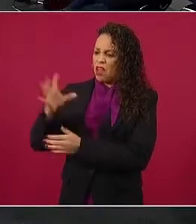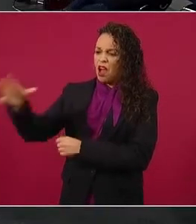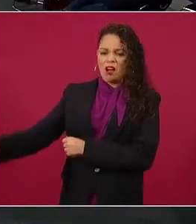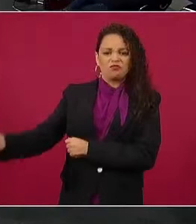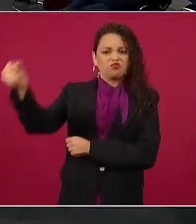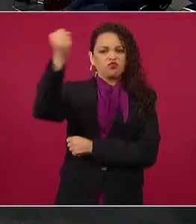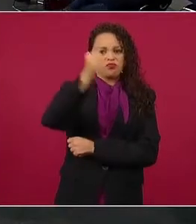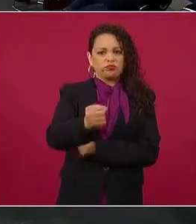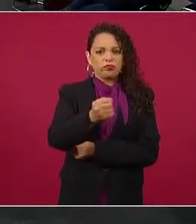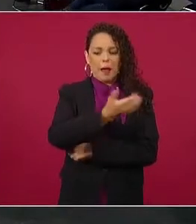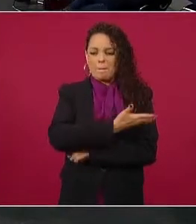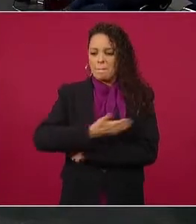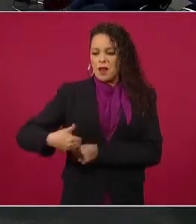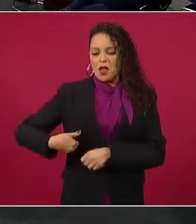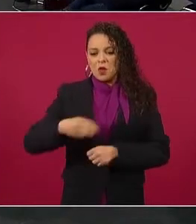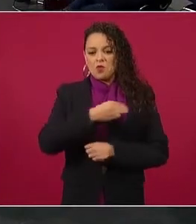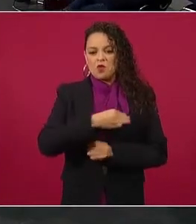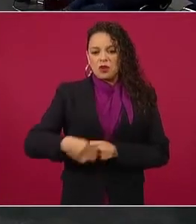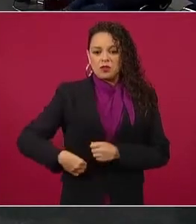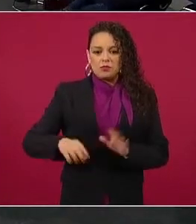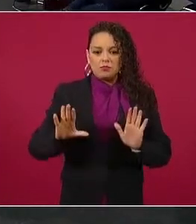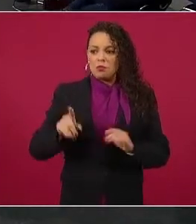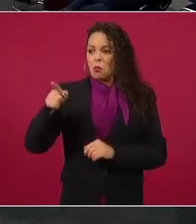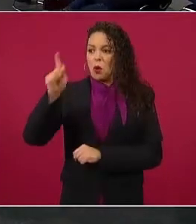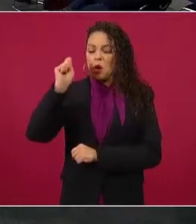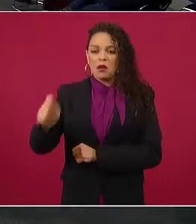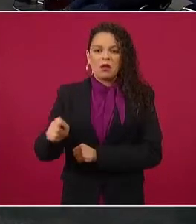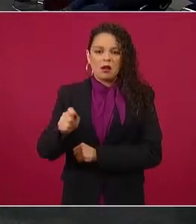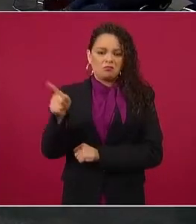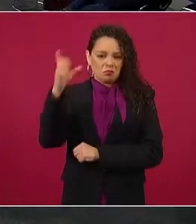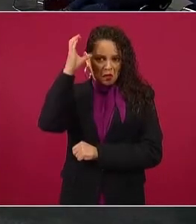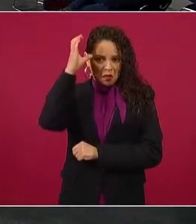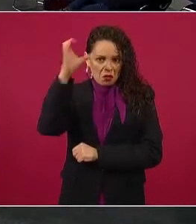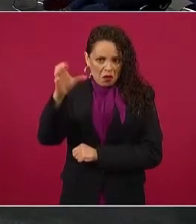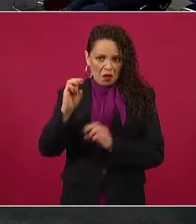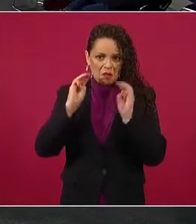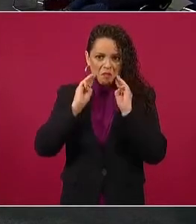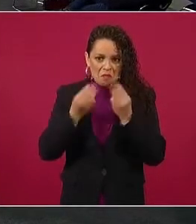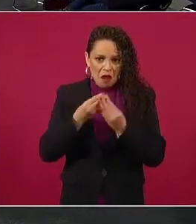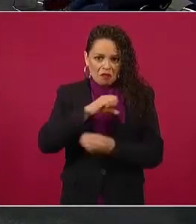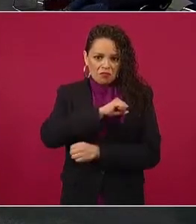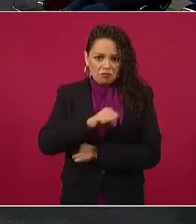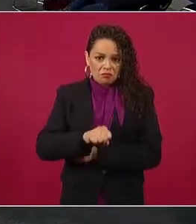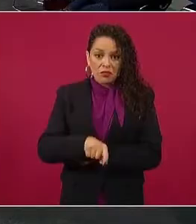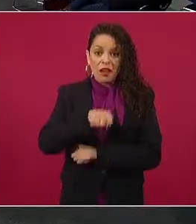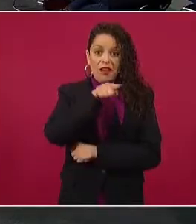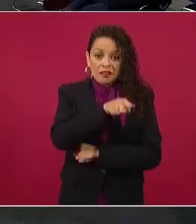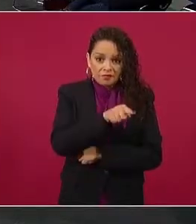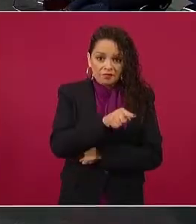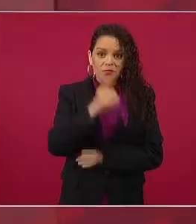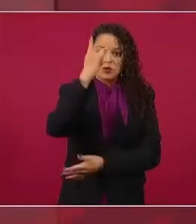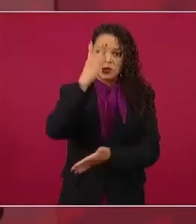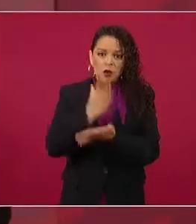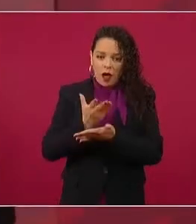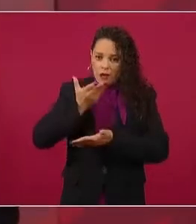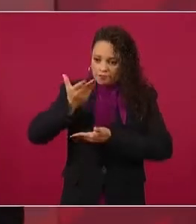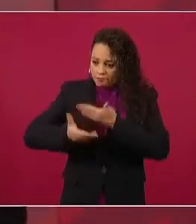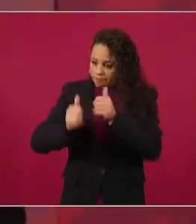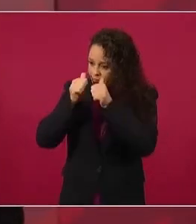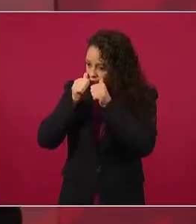los de una banda de delincuentes, pues ese va a estar al servicio de la banda de